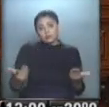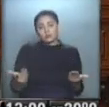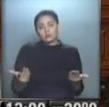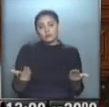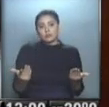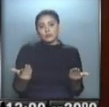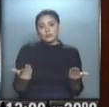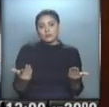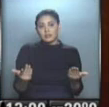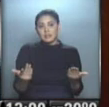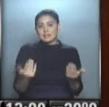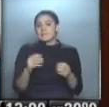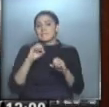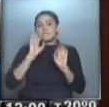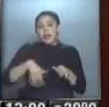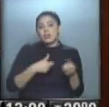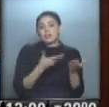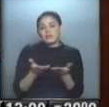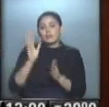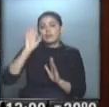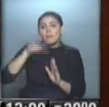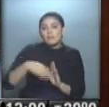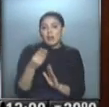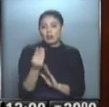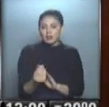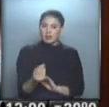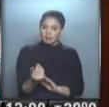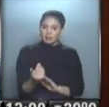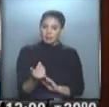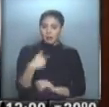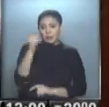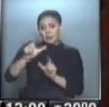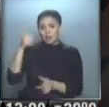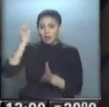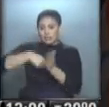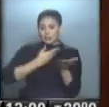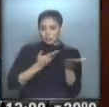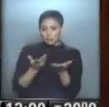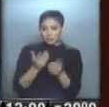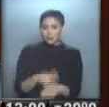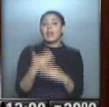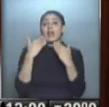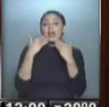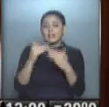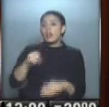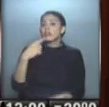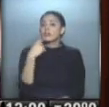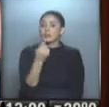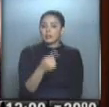implicaría una menor prestación y un menor bienestar para el usuario. Gracias. La